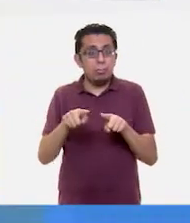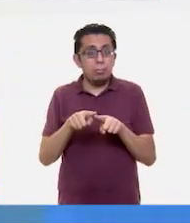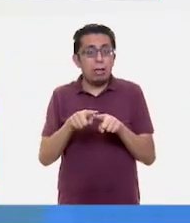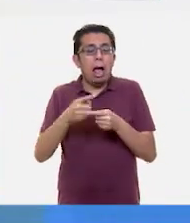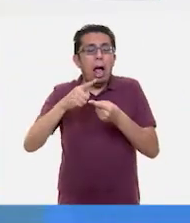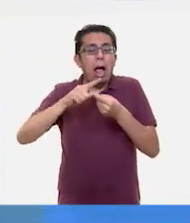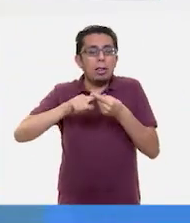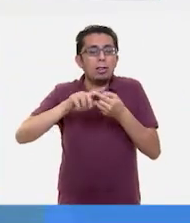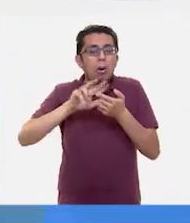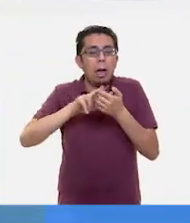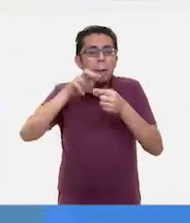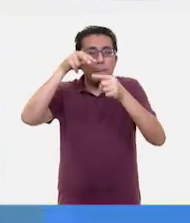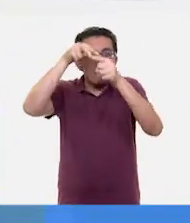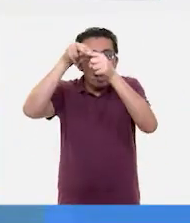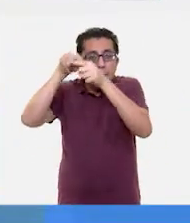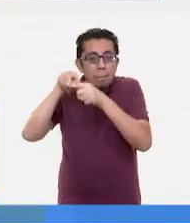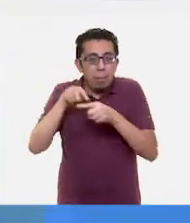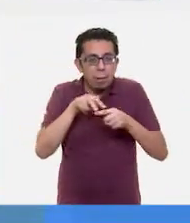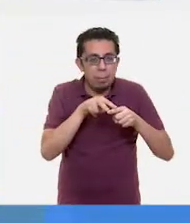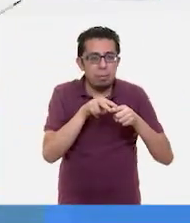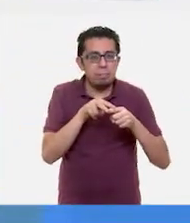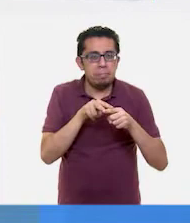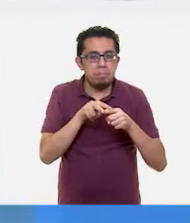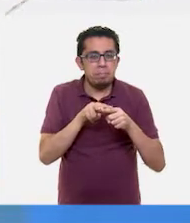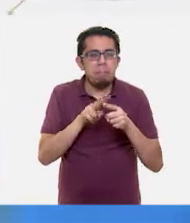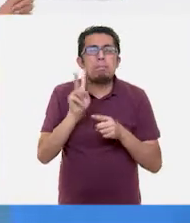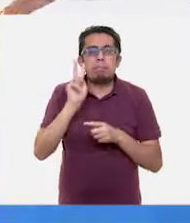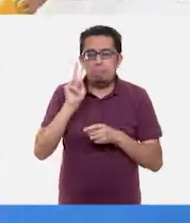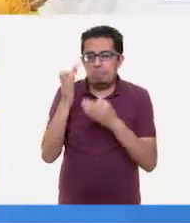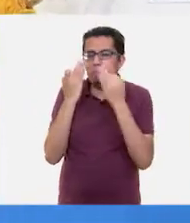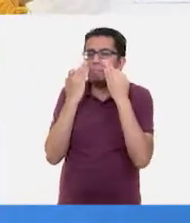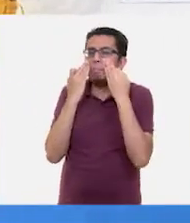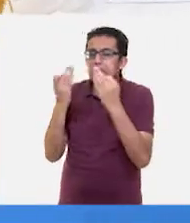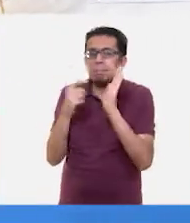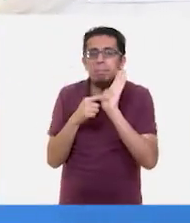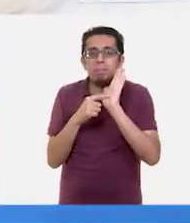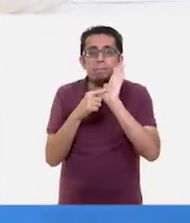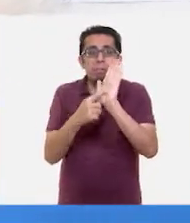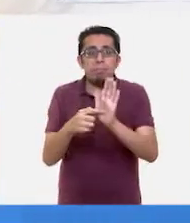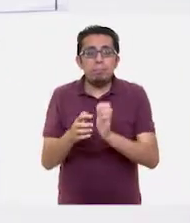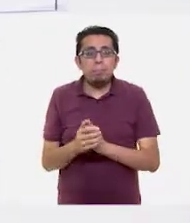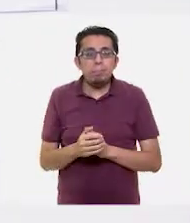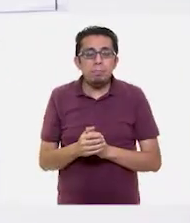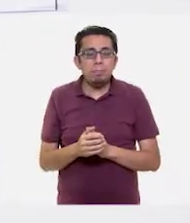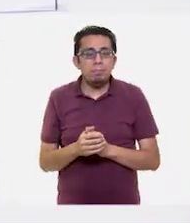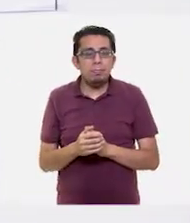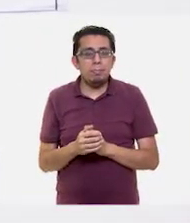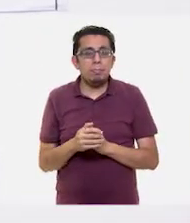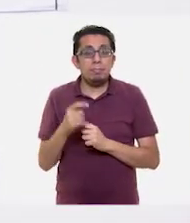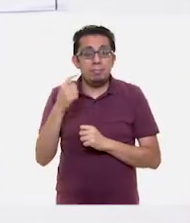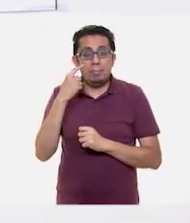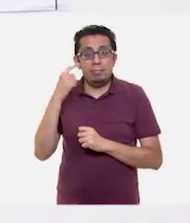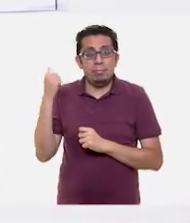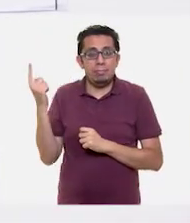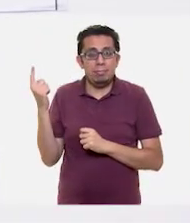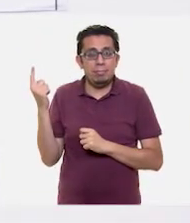podemos comprobar con las siguientes figuras. Conforme las vayamos construyendo, aquí las tenemos en el